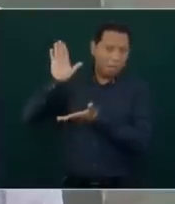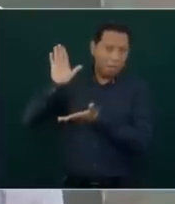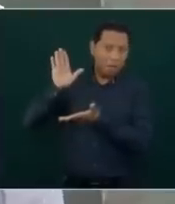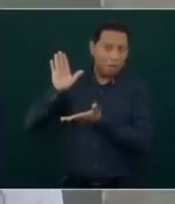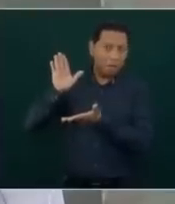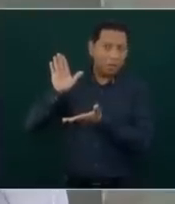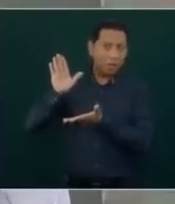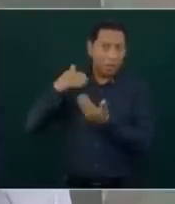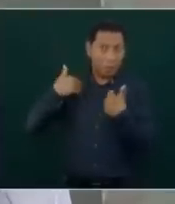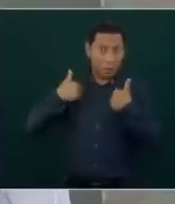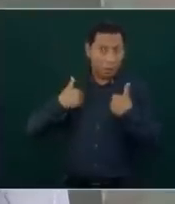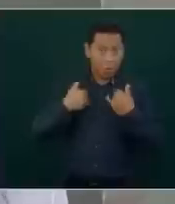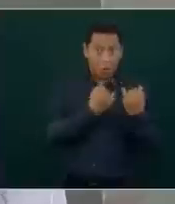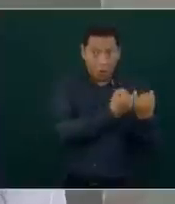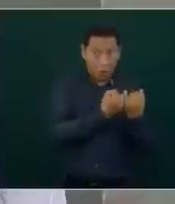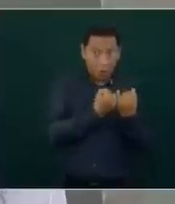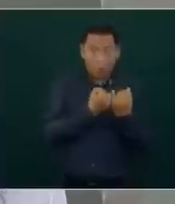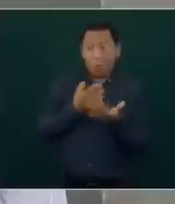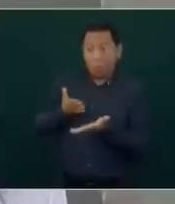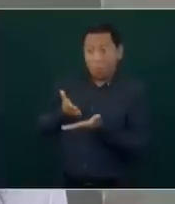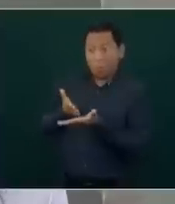Pues imagínense,